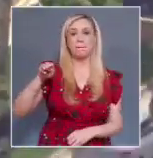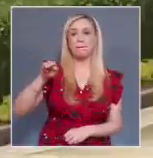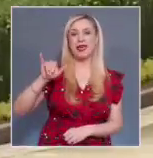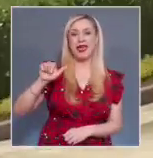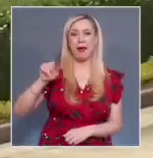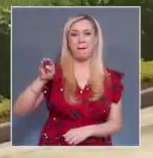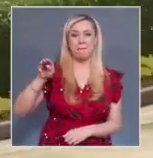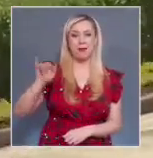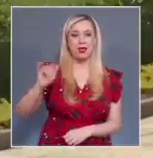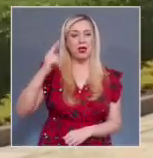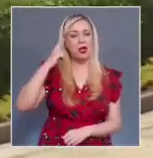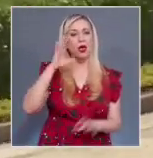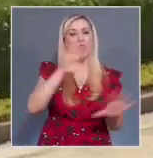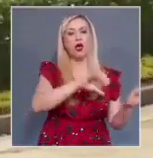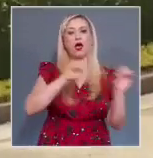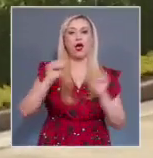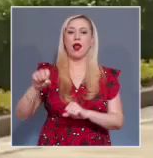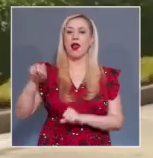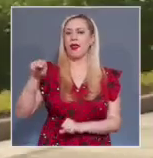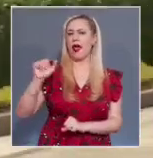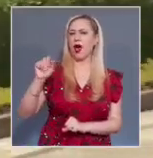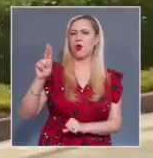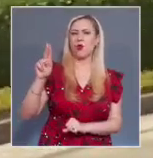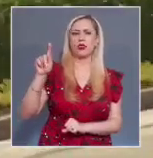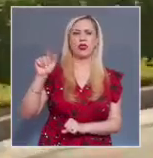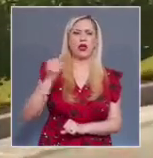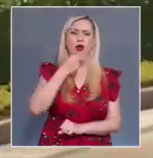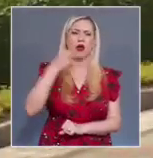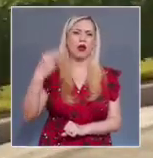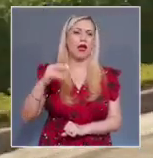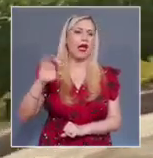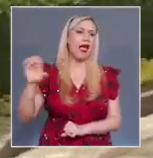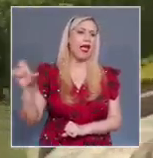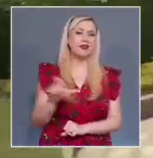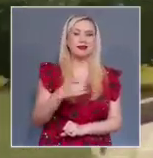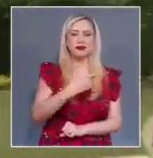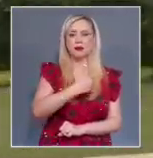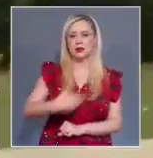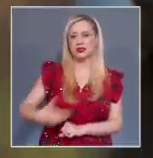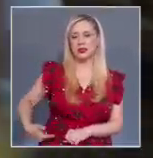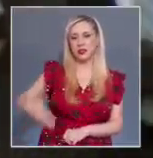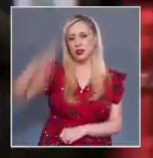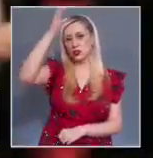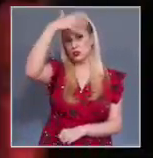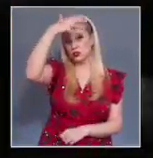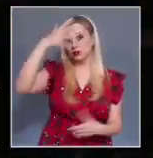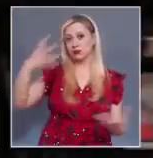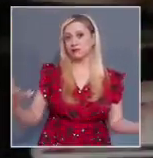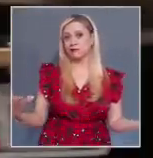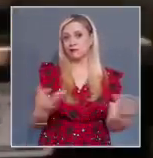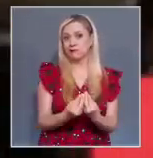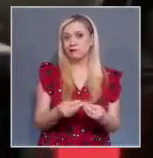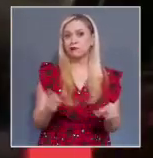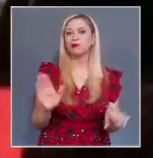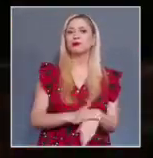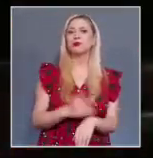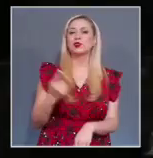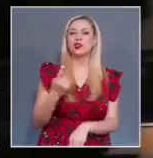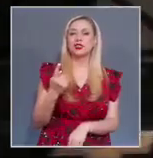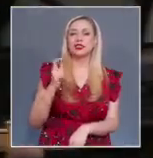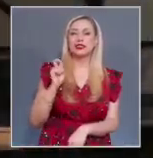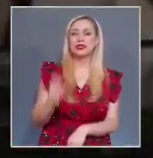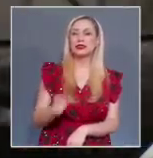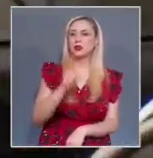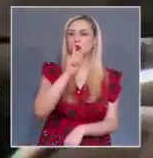Waltin Nauta, asistente personal del expresidente estadounidense Donald Trump, por cargos relacionados con los documentos clasificados